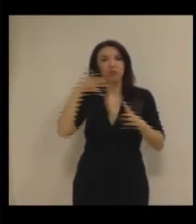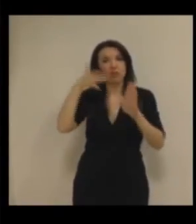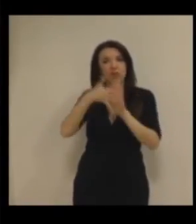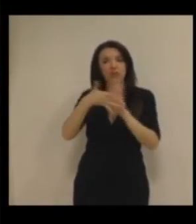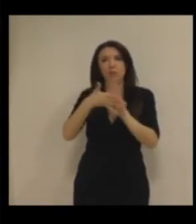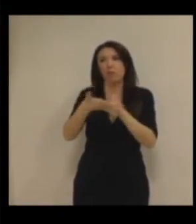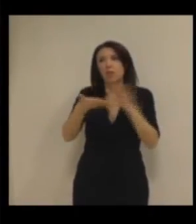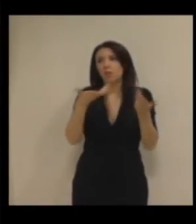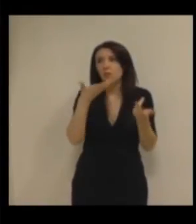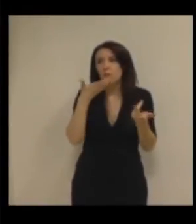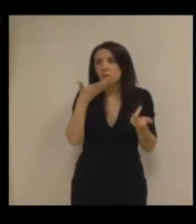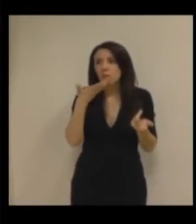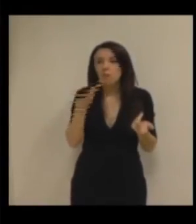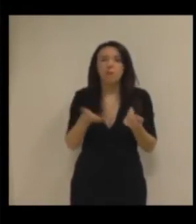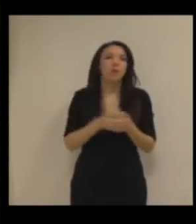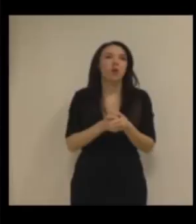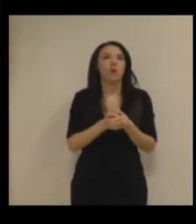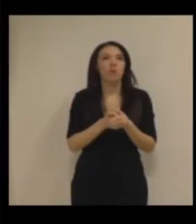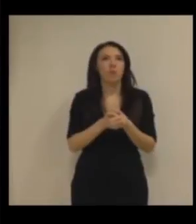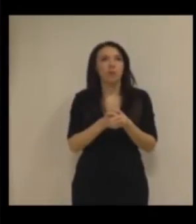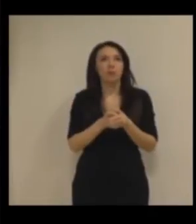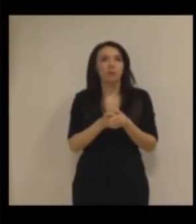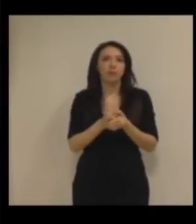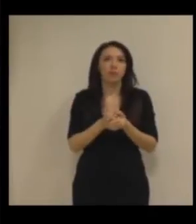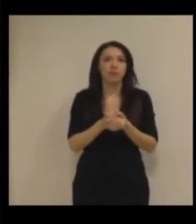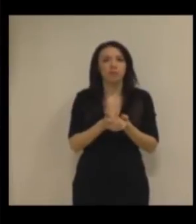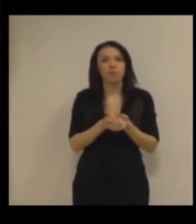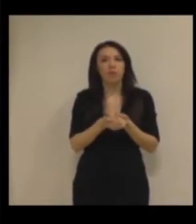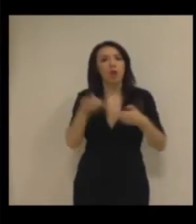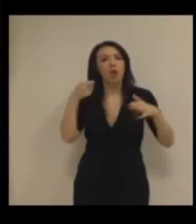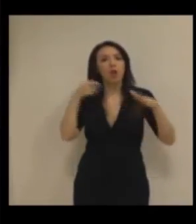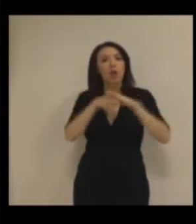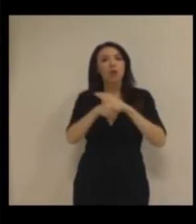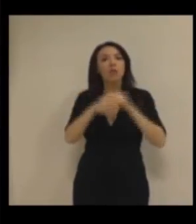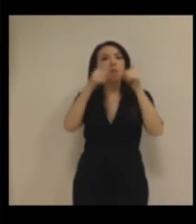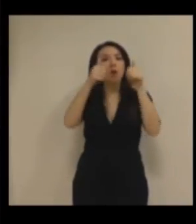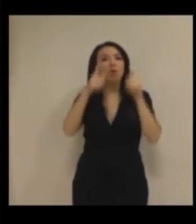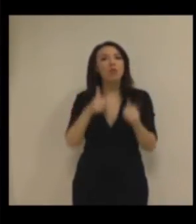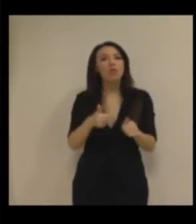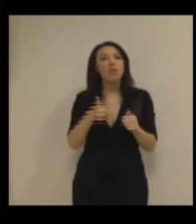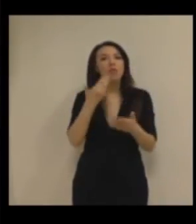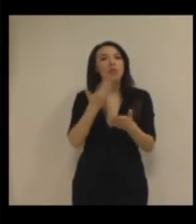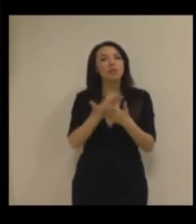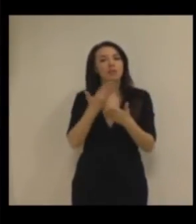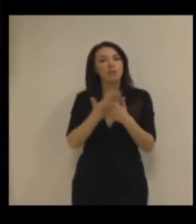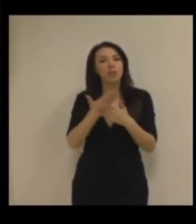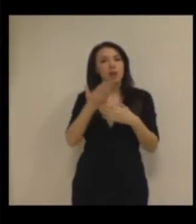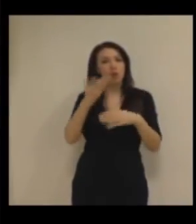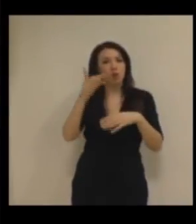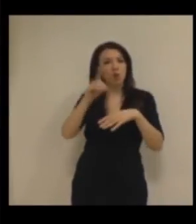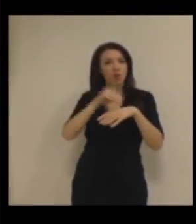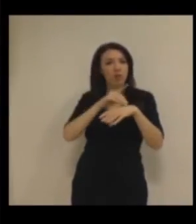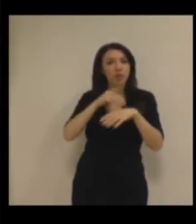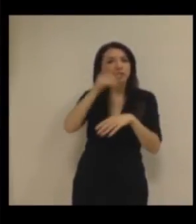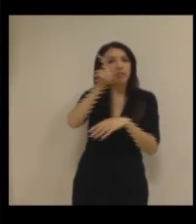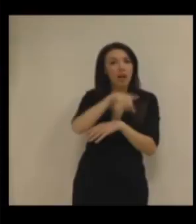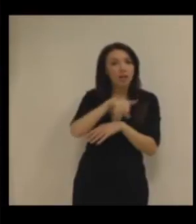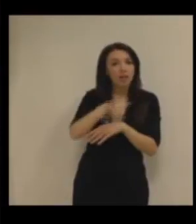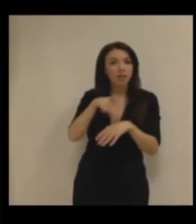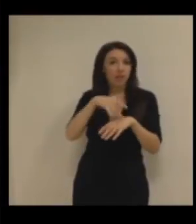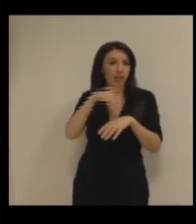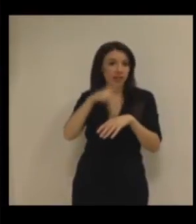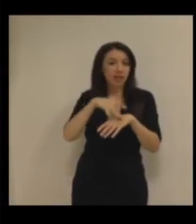indicándoles si, por ejemplo, te van a solicitar un certificado digital o no. O, por